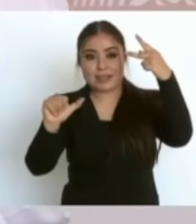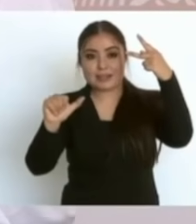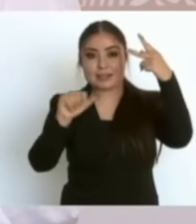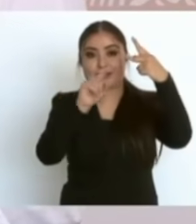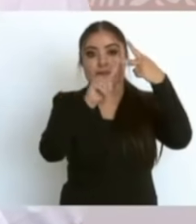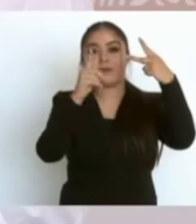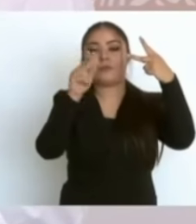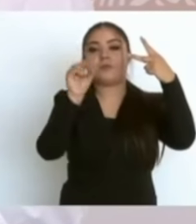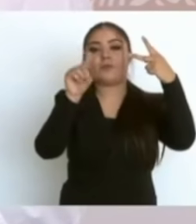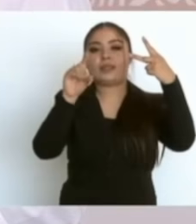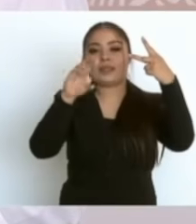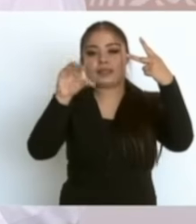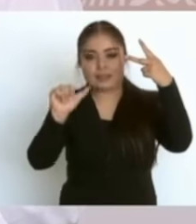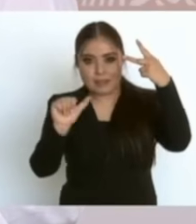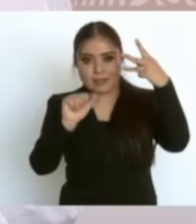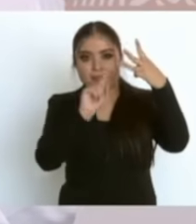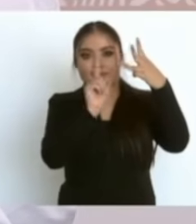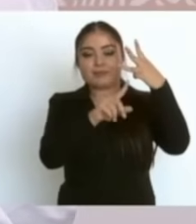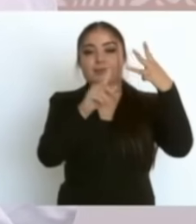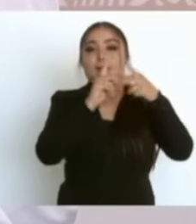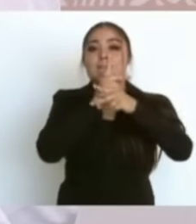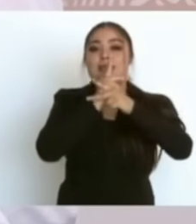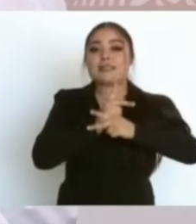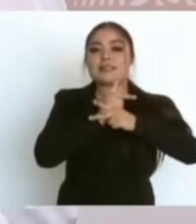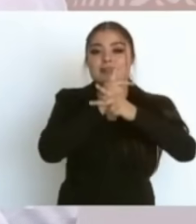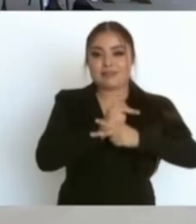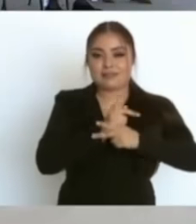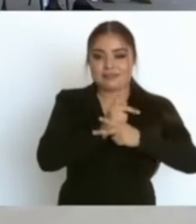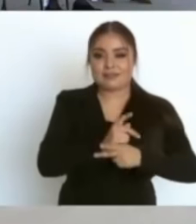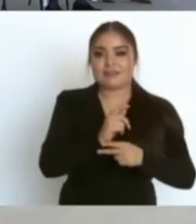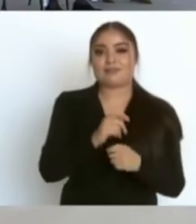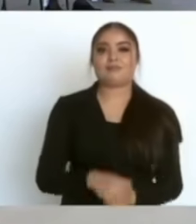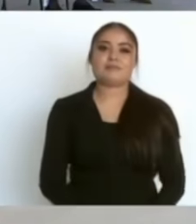prudencia y paciencia